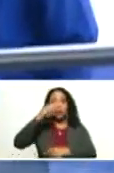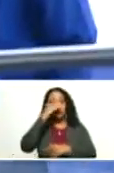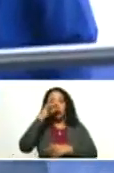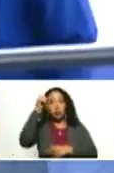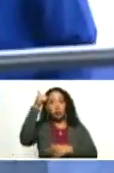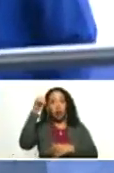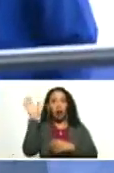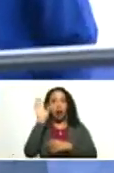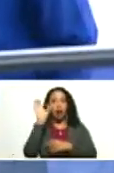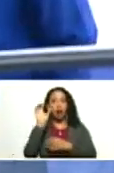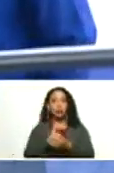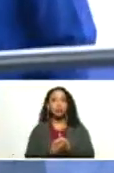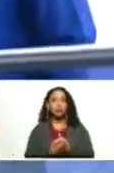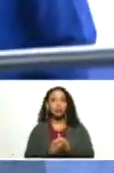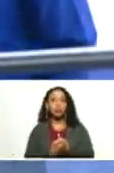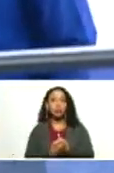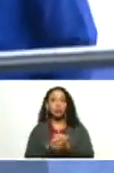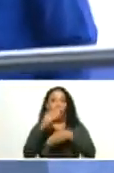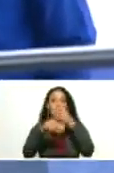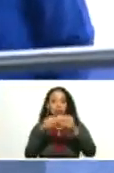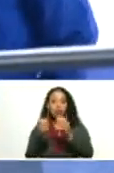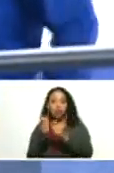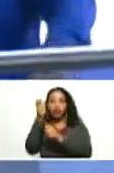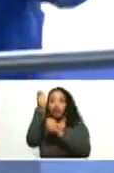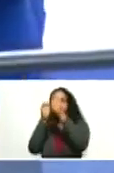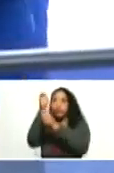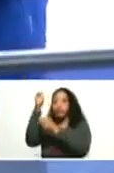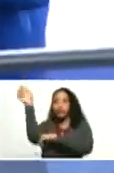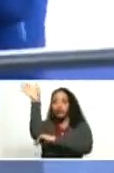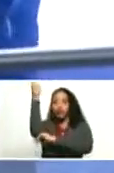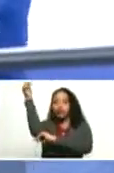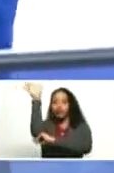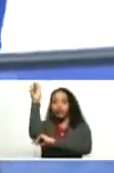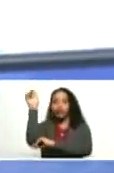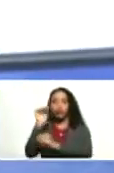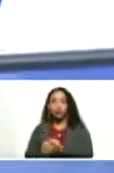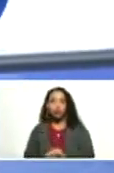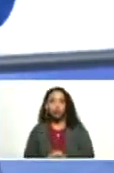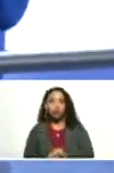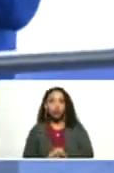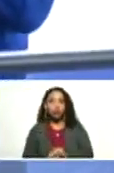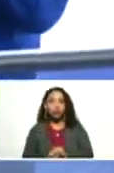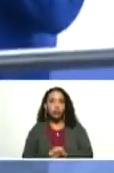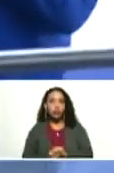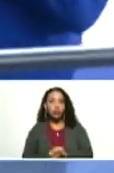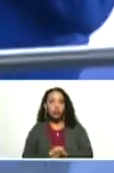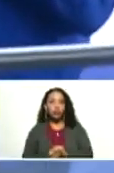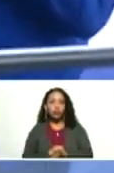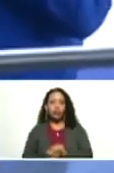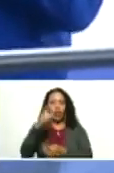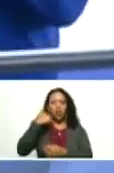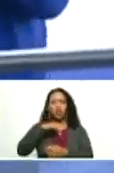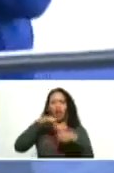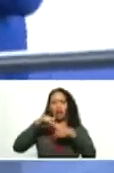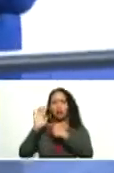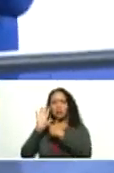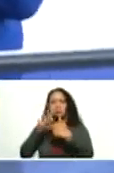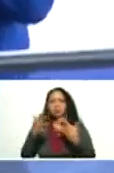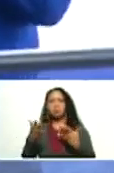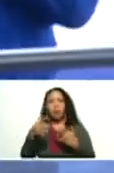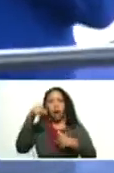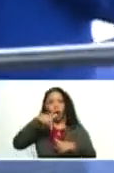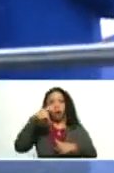la Plaza Bolívar. Izando la bandera tricolor, izando el tricolor por primera vez en la historia, con Francisco de Miranda al lado. ¿Qué tenemos aquí? ¿Qué le podemos presentar? Mira, aquí